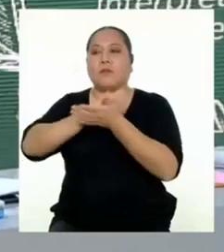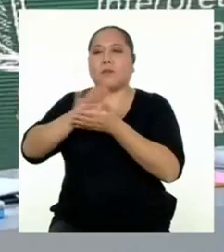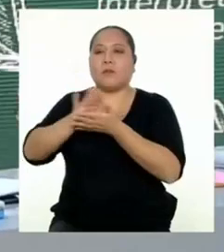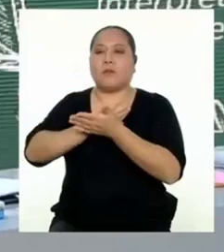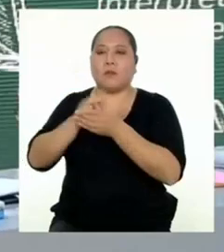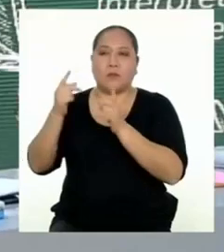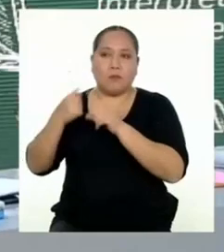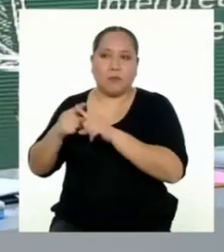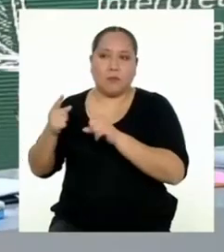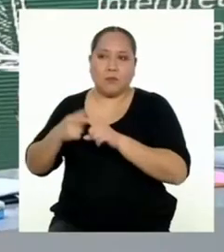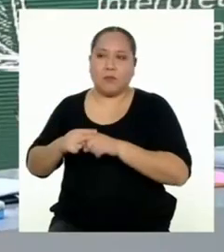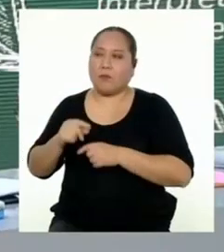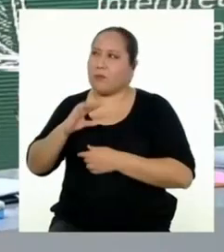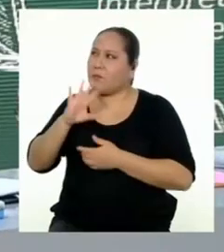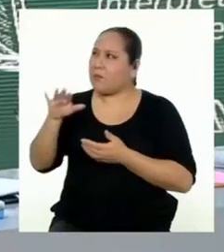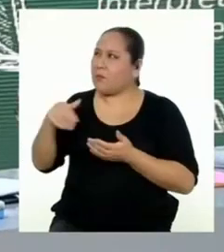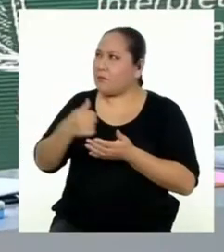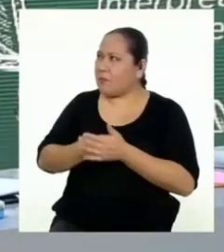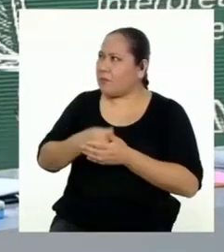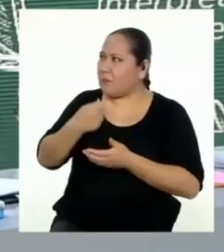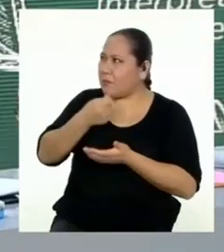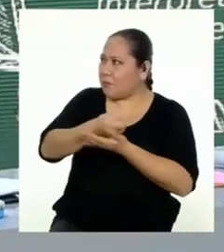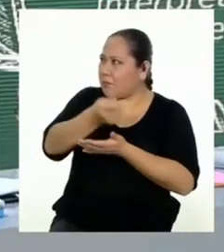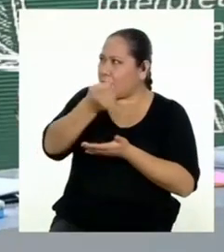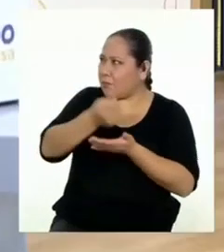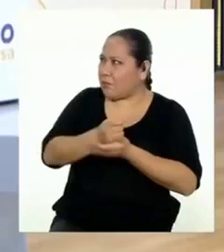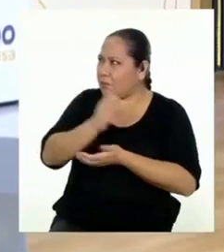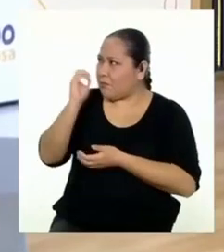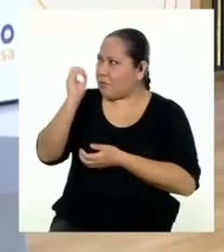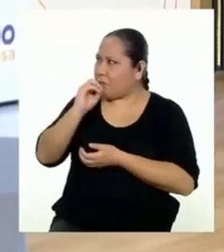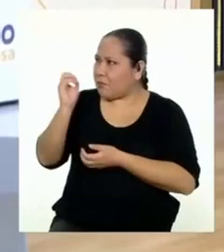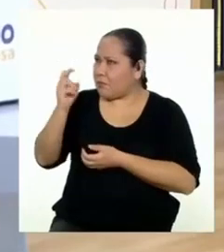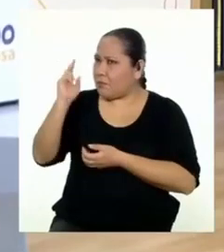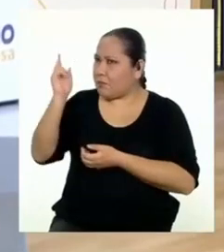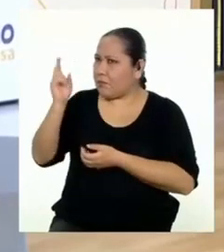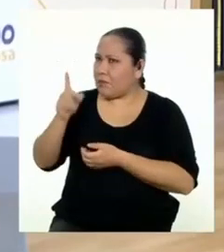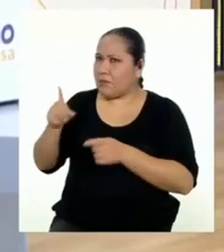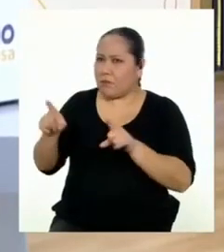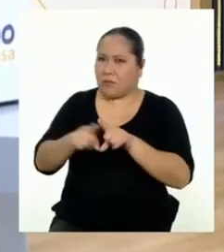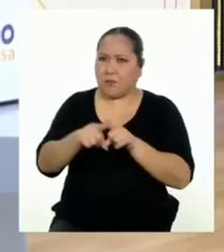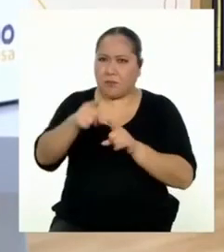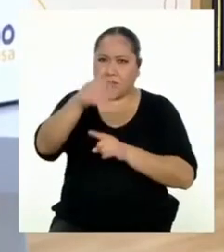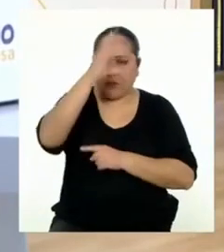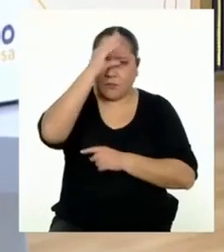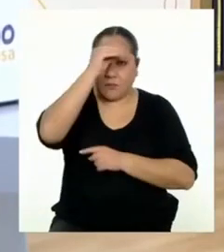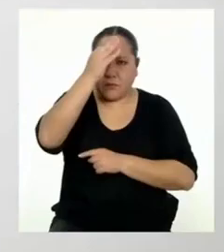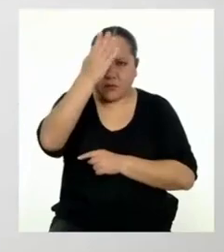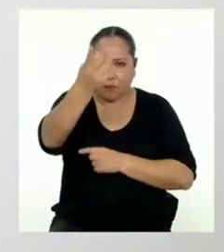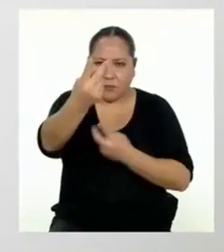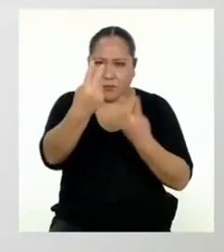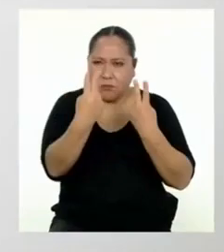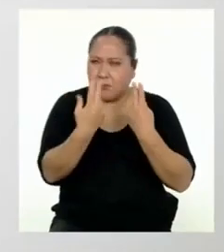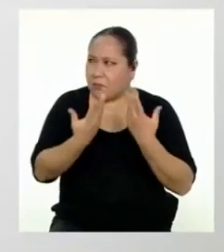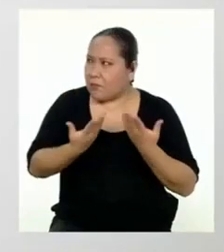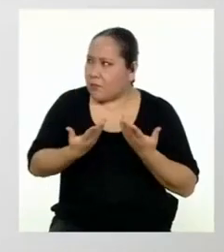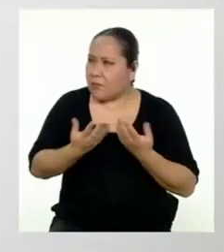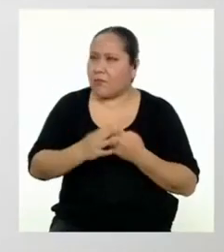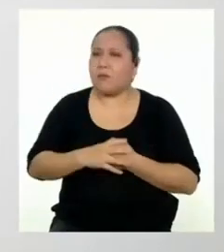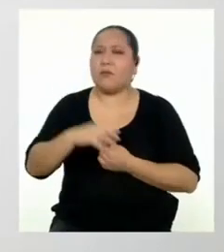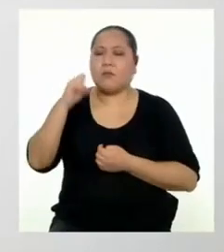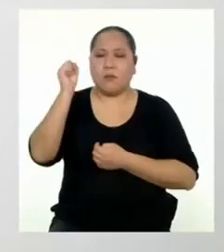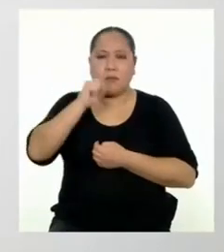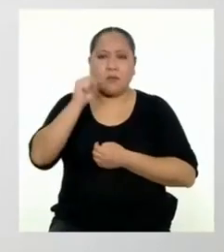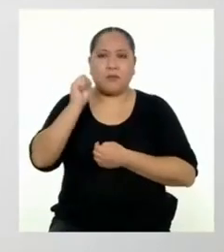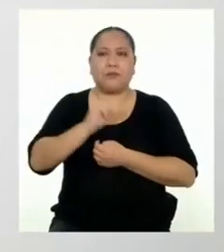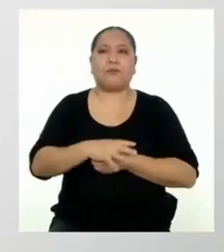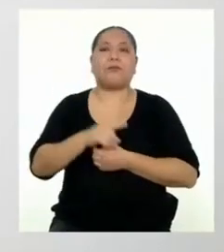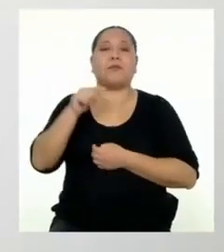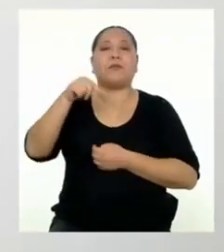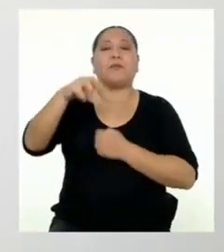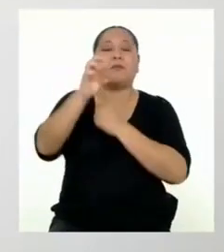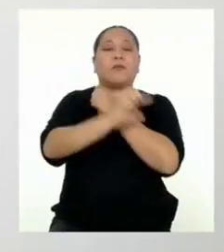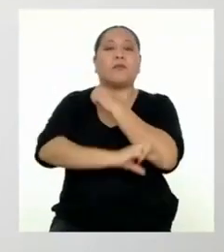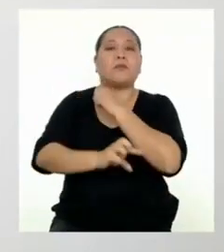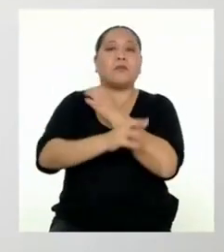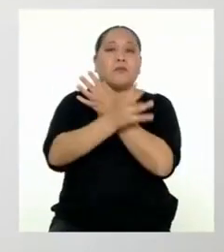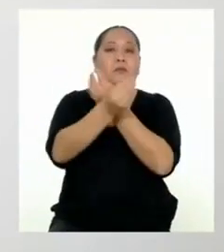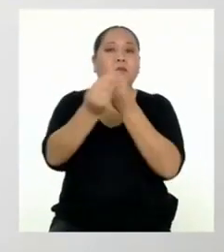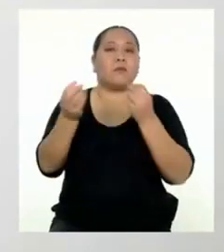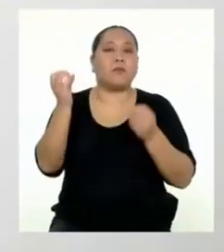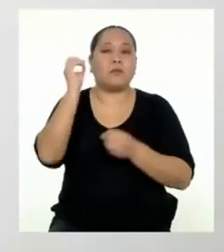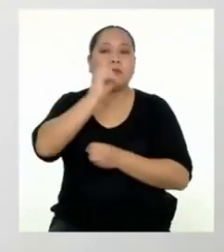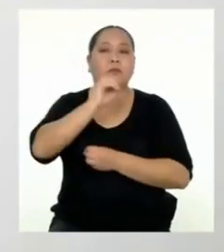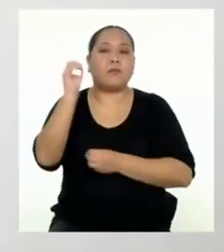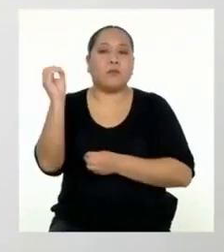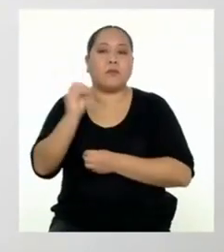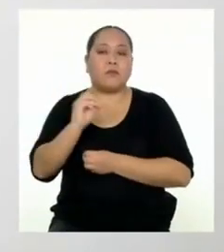otros. ¿Todos pagamos impuestos, profesor? ¿Hasta las chicas y chicos que nos están viendo? Claro que sí. En nuestro país hay